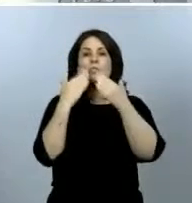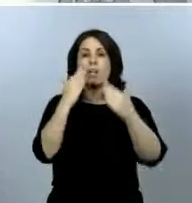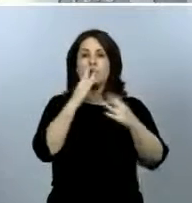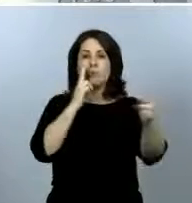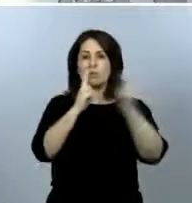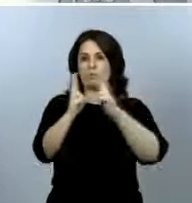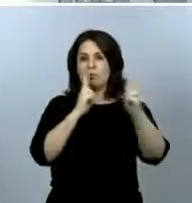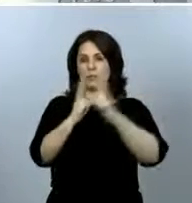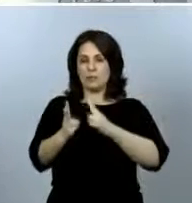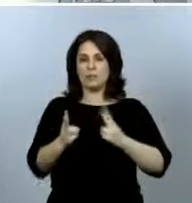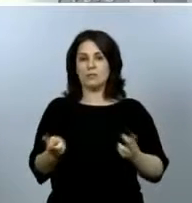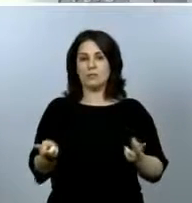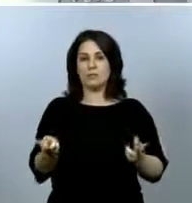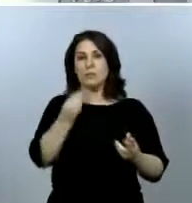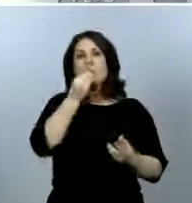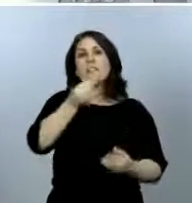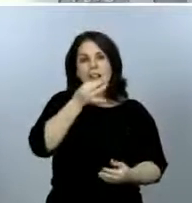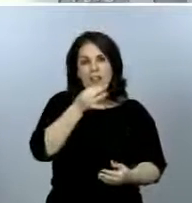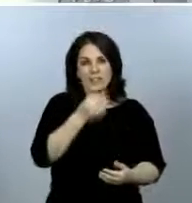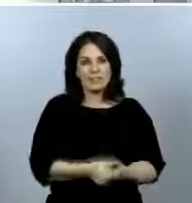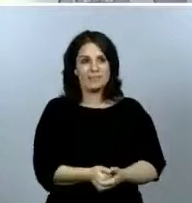buenas tardes